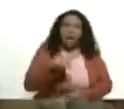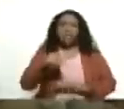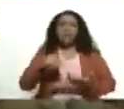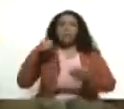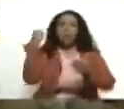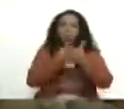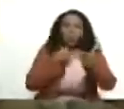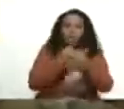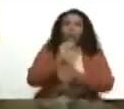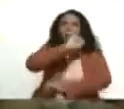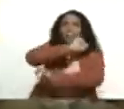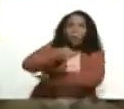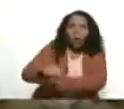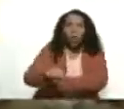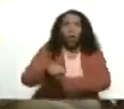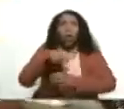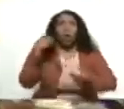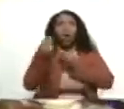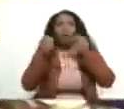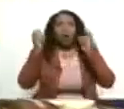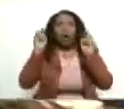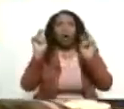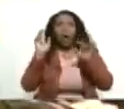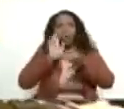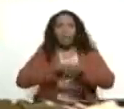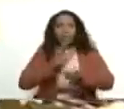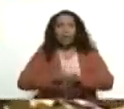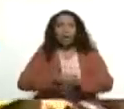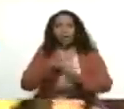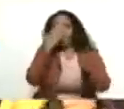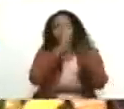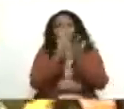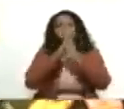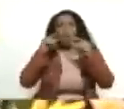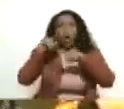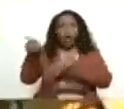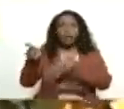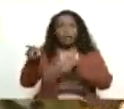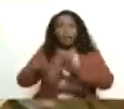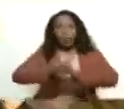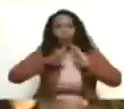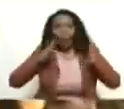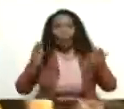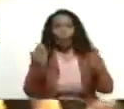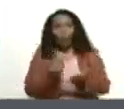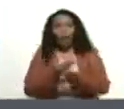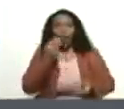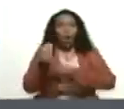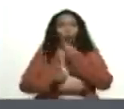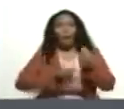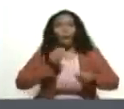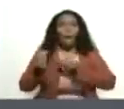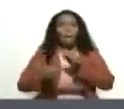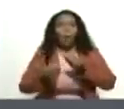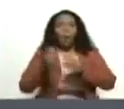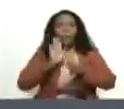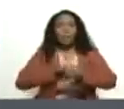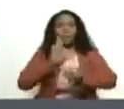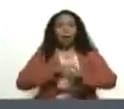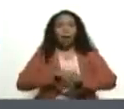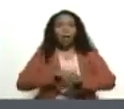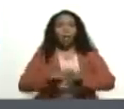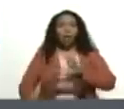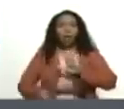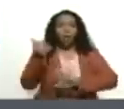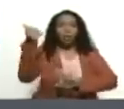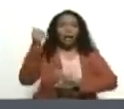para derrotarlo, como en efecto ha ocurrido frente a todos los gendarmes del mundo, como en efecto ha ocurrido contra